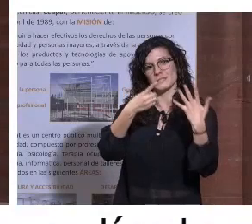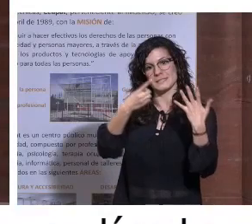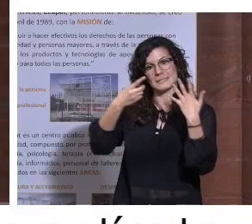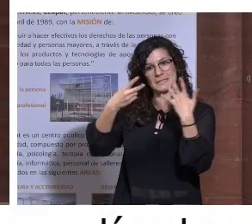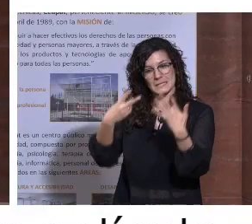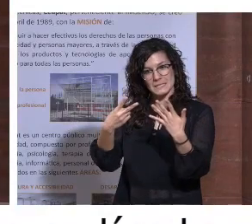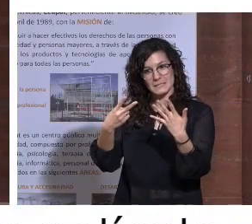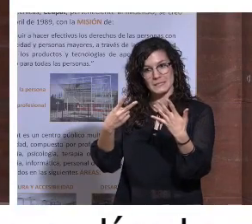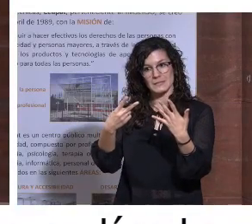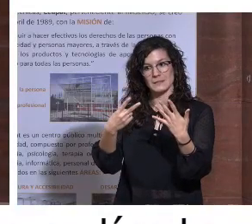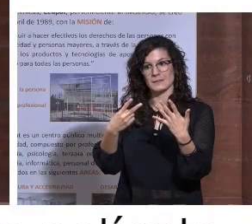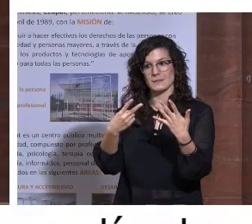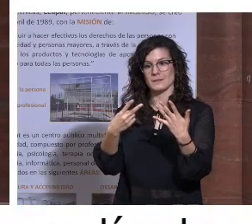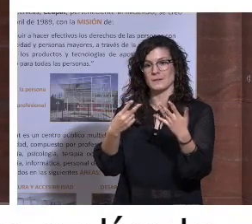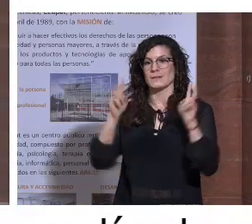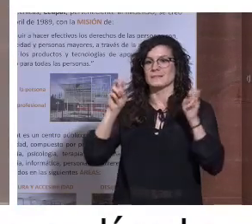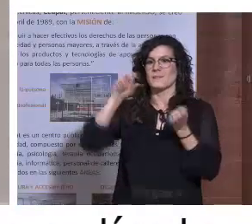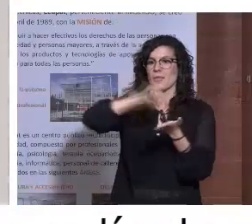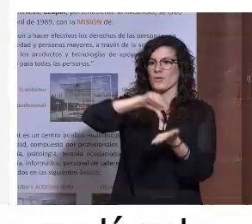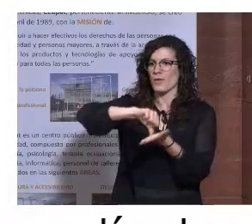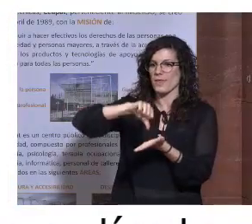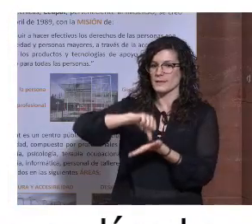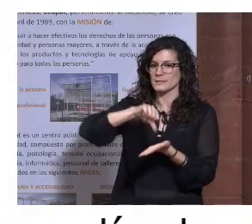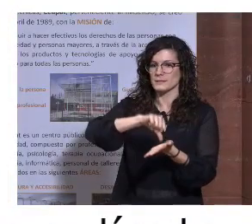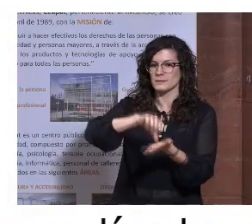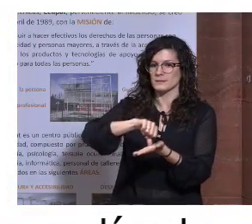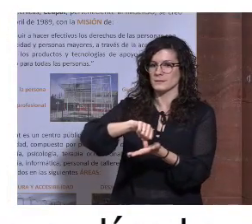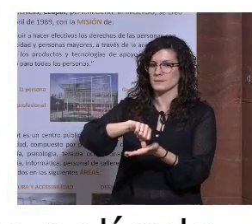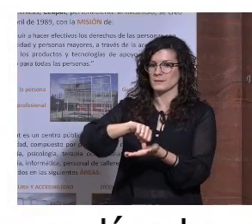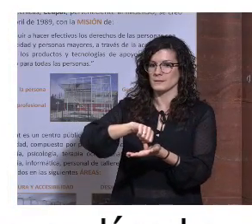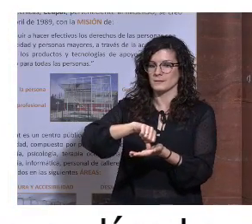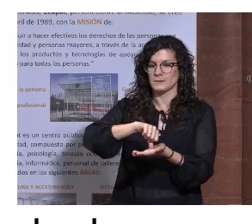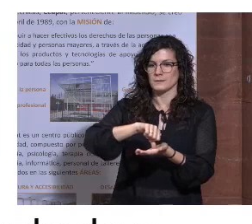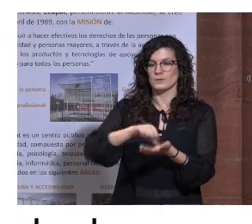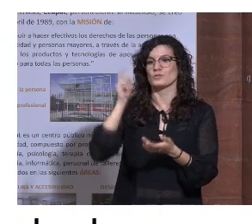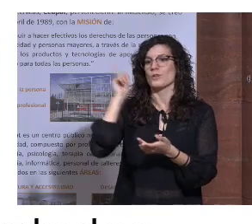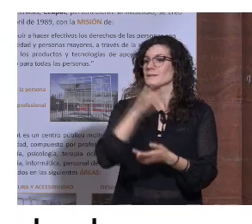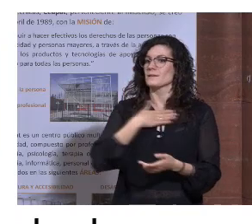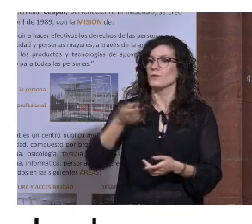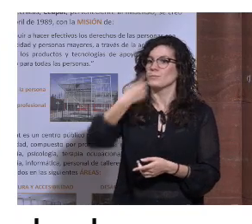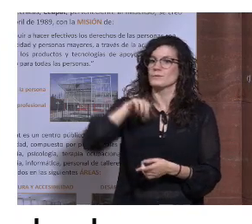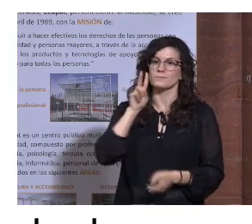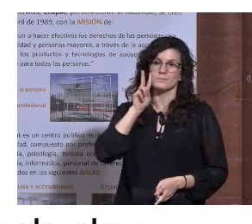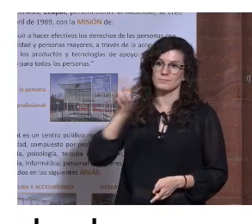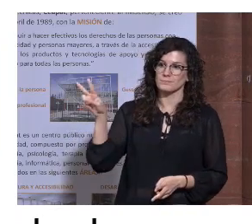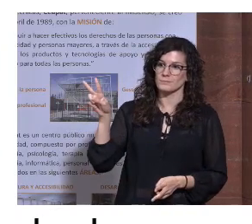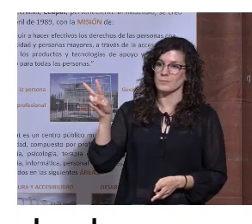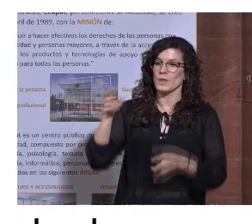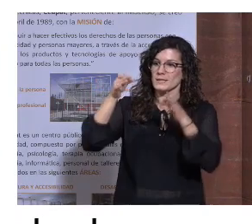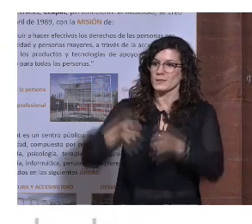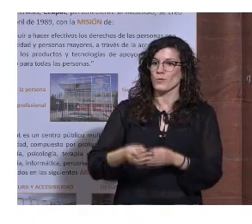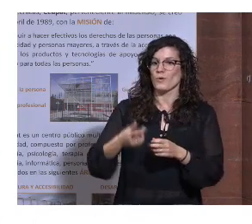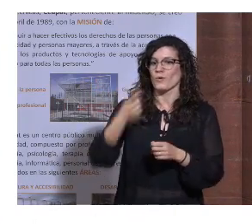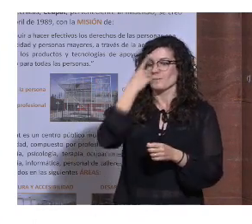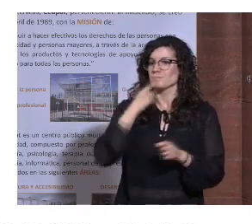1967 de Jacques Tati y es sobre las edades. Esto es un tráiler. Simplemente, para que echéis un vistazo, seguro que muchas de las